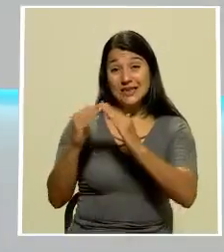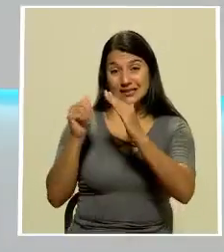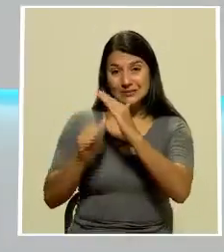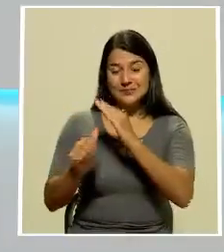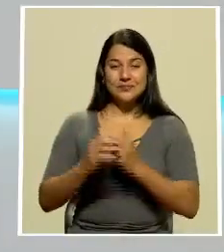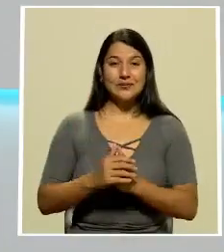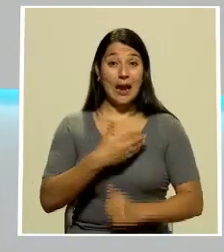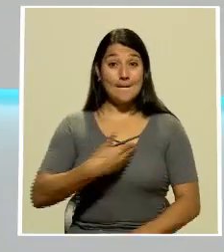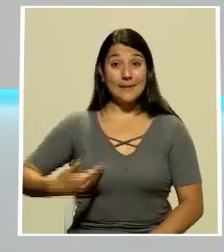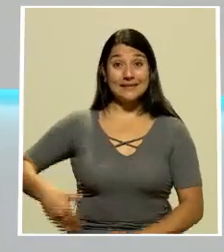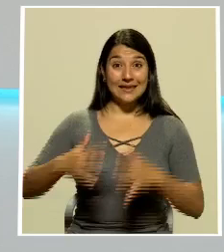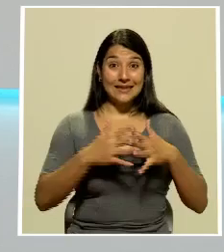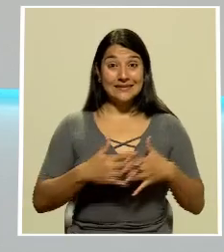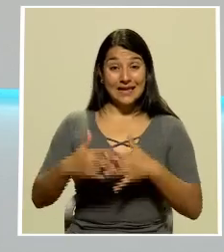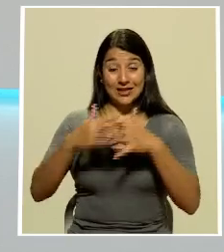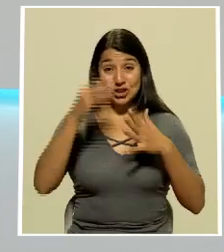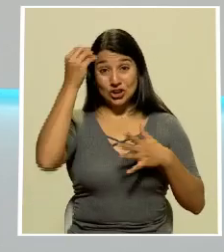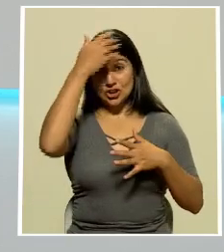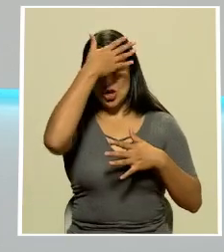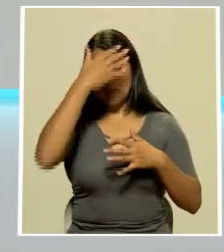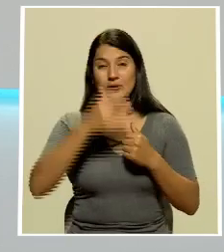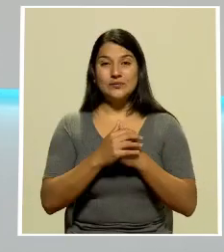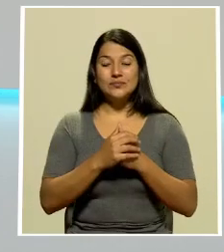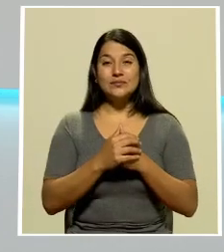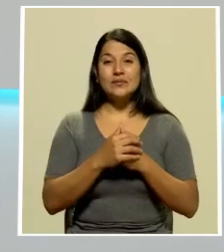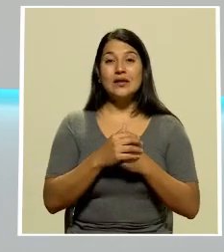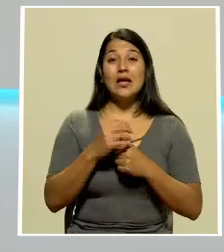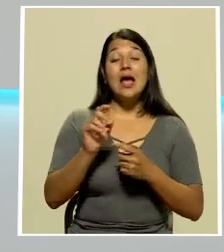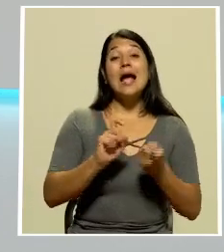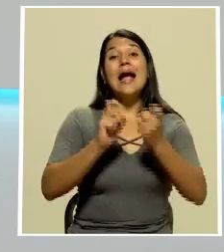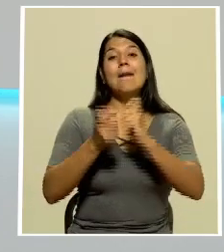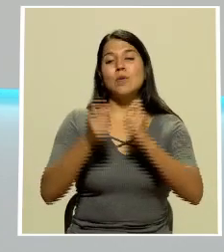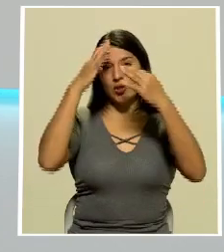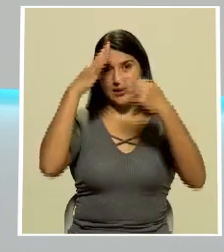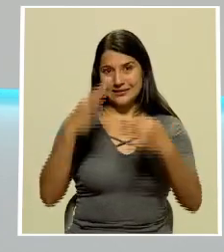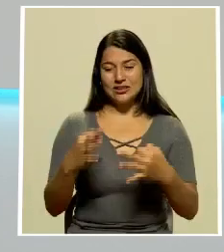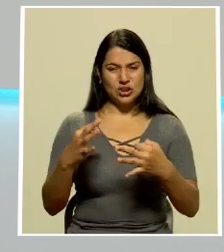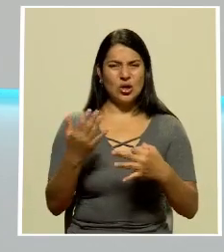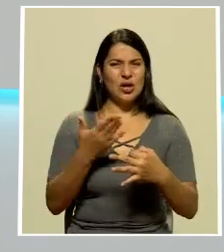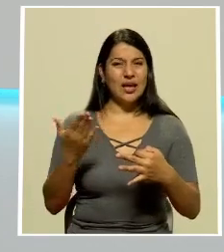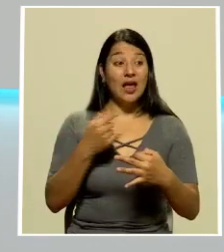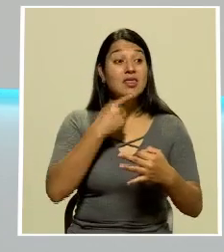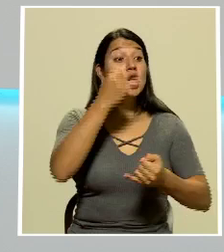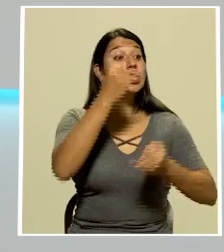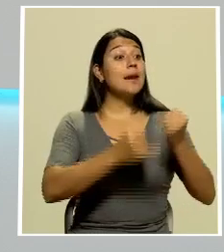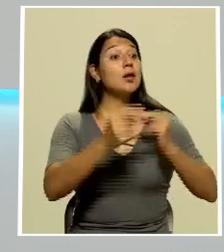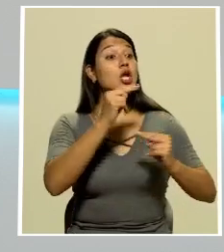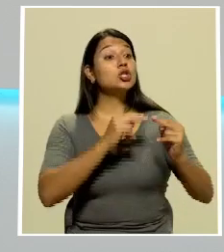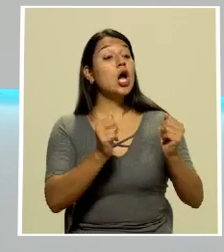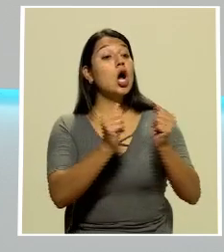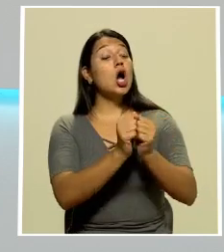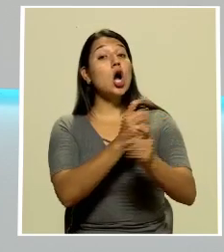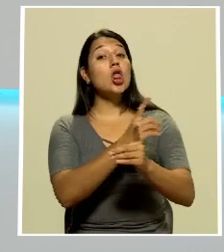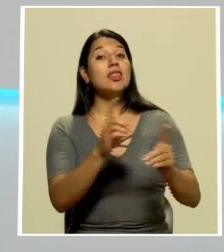El presidente estadounidense Donald Trump revirtió su decisión de dar por terminadas las negociaciones con los